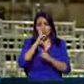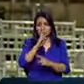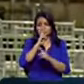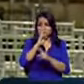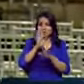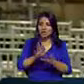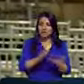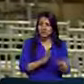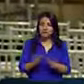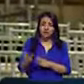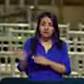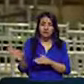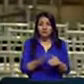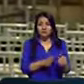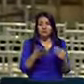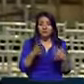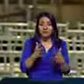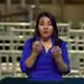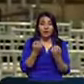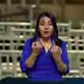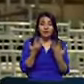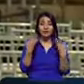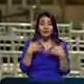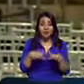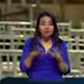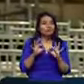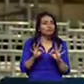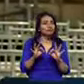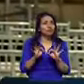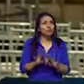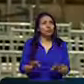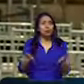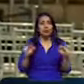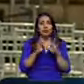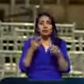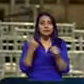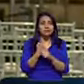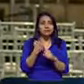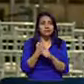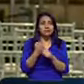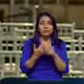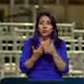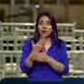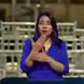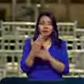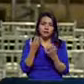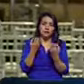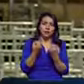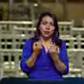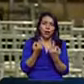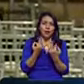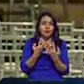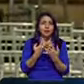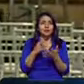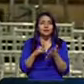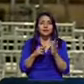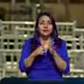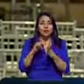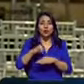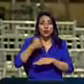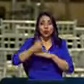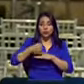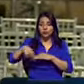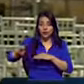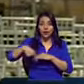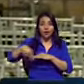orden público. Ya en la cuarta fase, el escrutinio salió impecable porque nosotros habíamos trabajado esta nueva arquitectura de escrutinio, que era la eliminación de las juntas